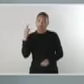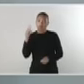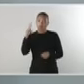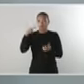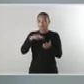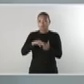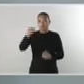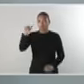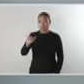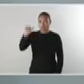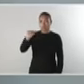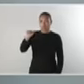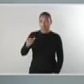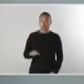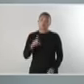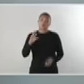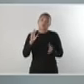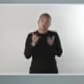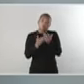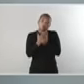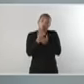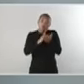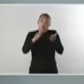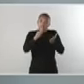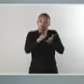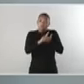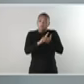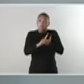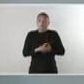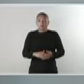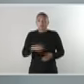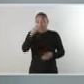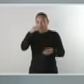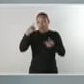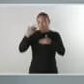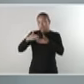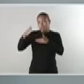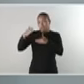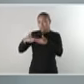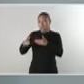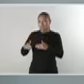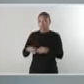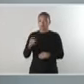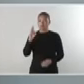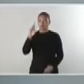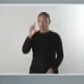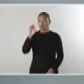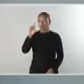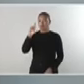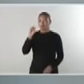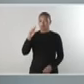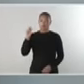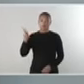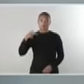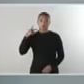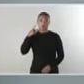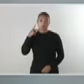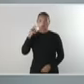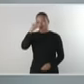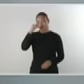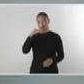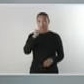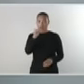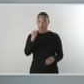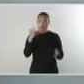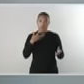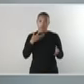2016 una reforma constitucional para eliminar totalmente el fuero a los políticos para que nadie